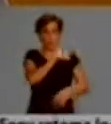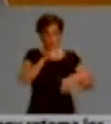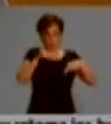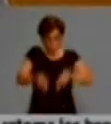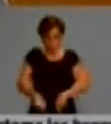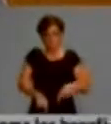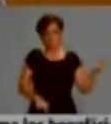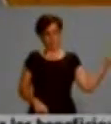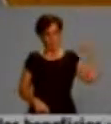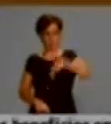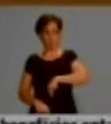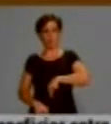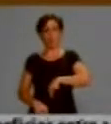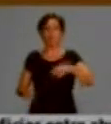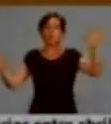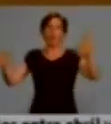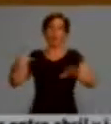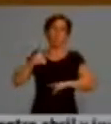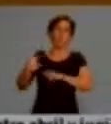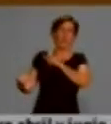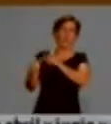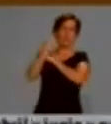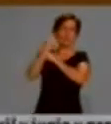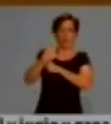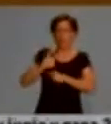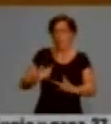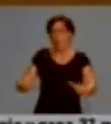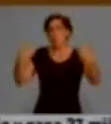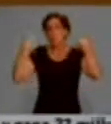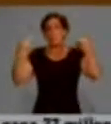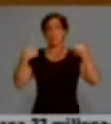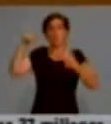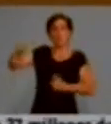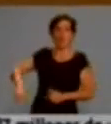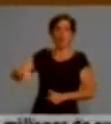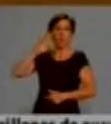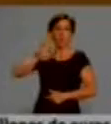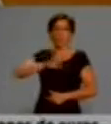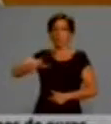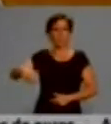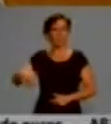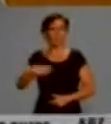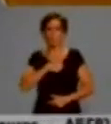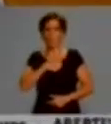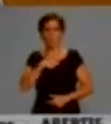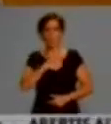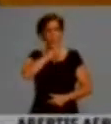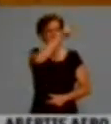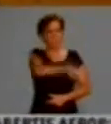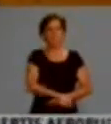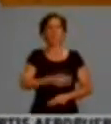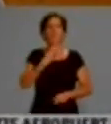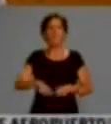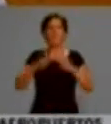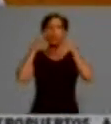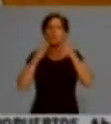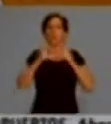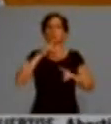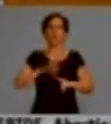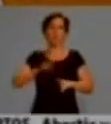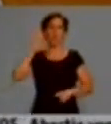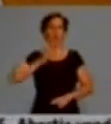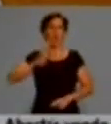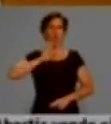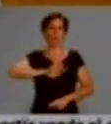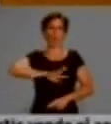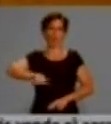presentarse hoy como el engañado y como la víctima de un delincuente, porque usted es políticamente un corrupto, porque